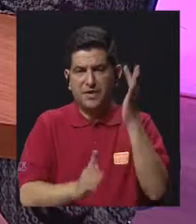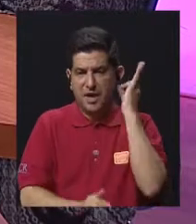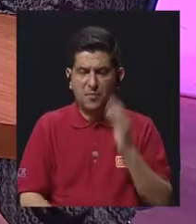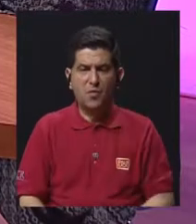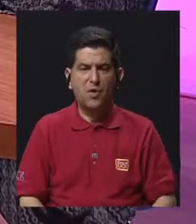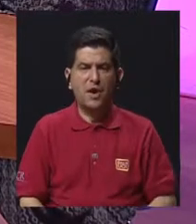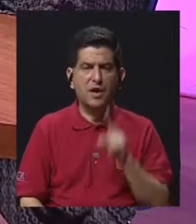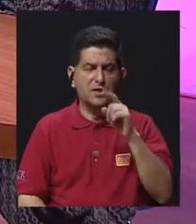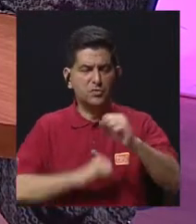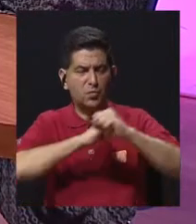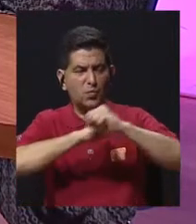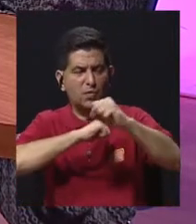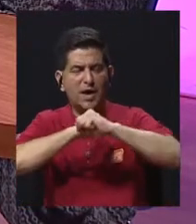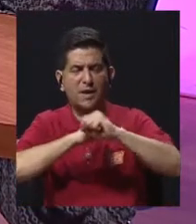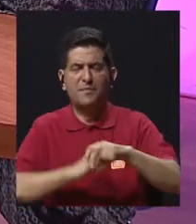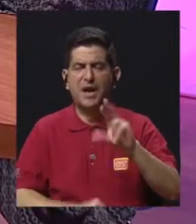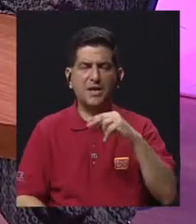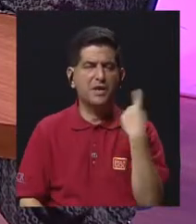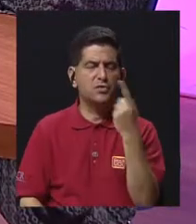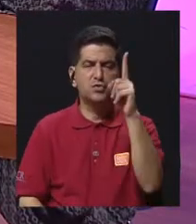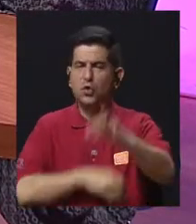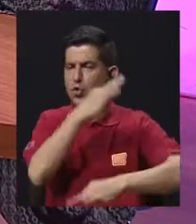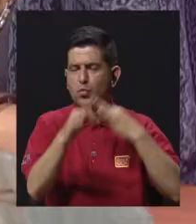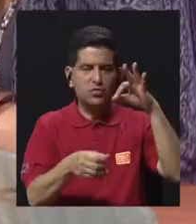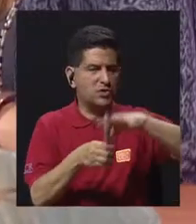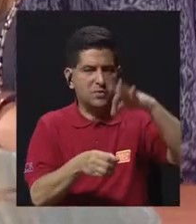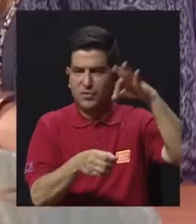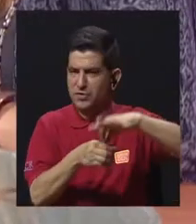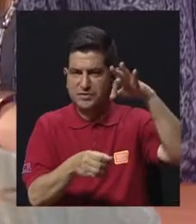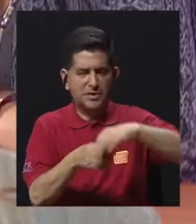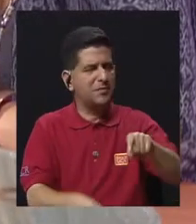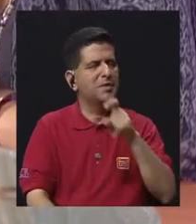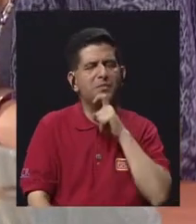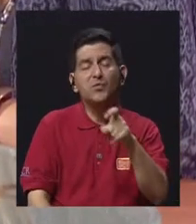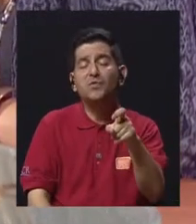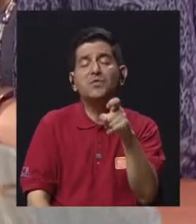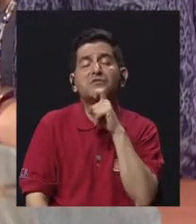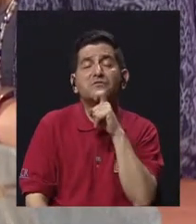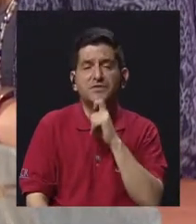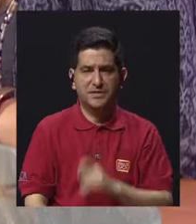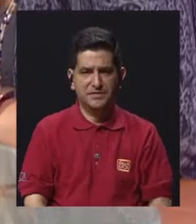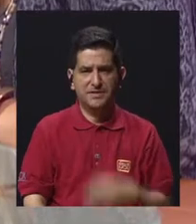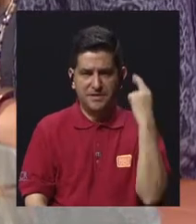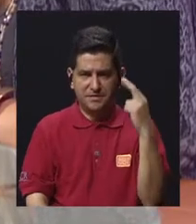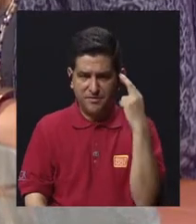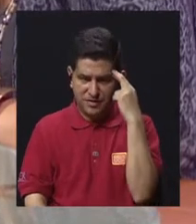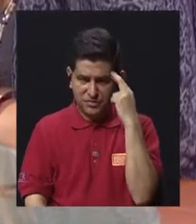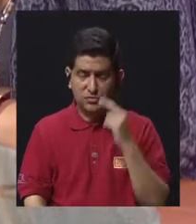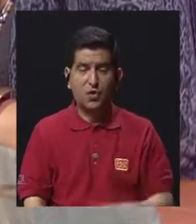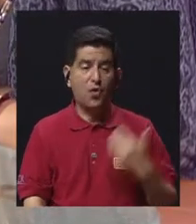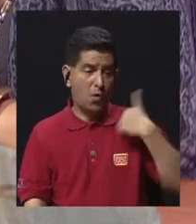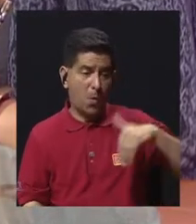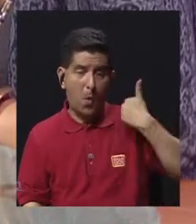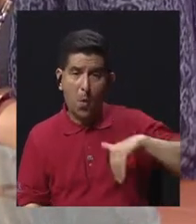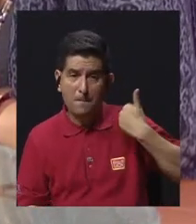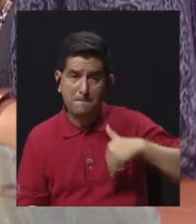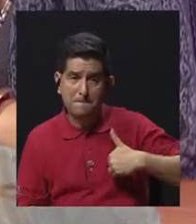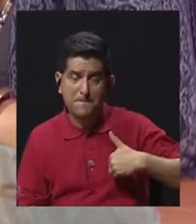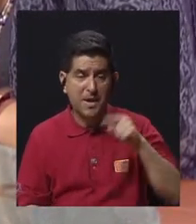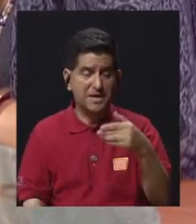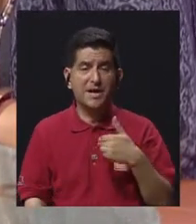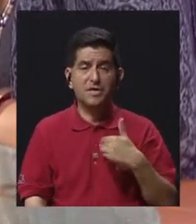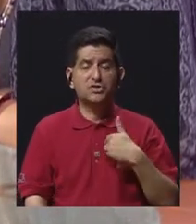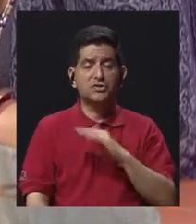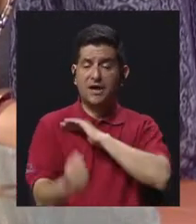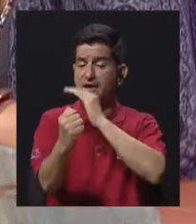se haga una campaña, no al monocultivo, que es muy difícil porque son los hombres los que tienen